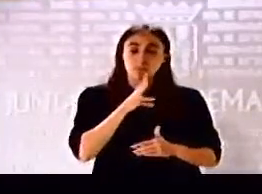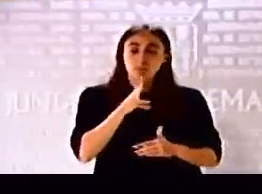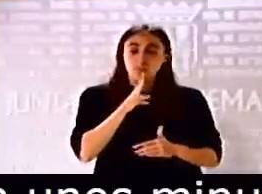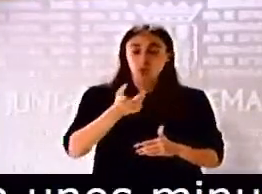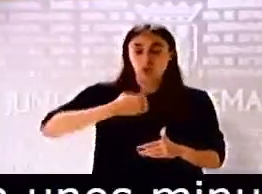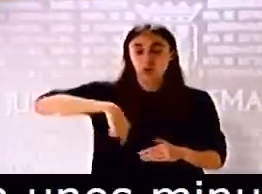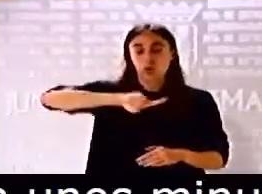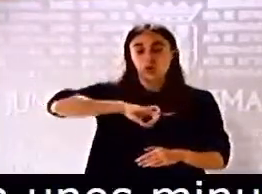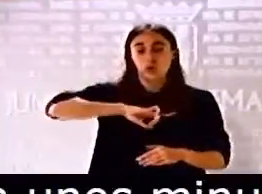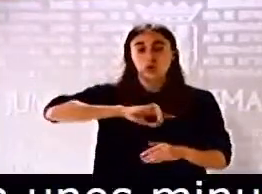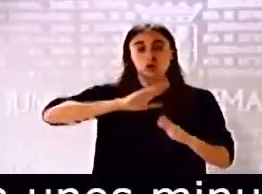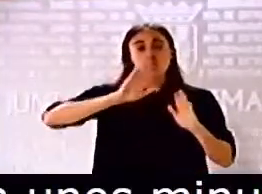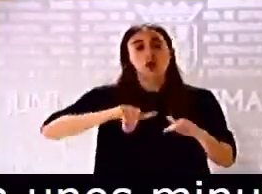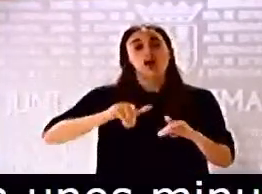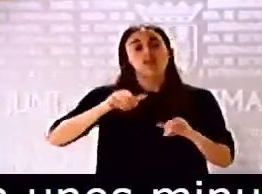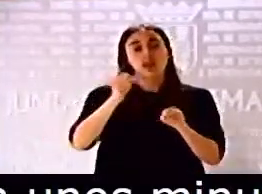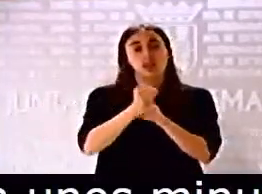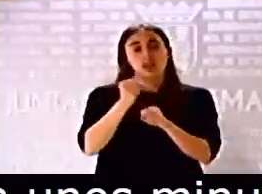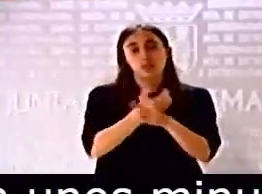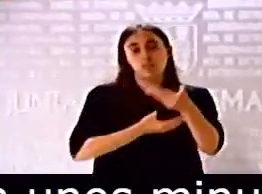por los otros.